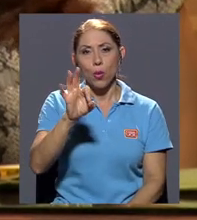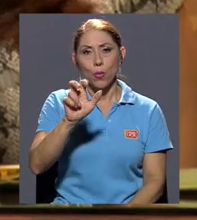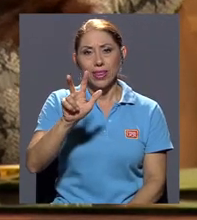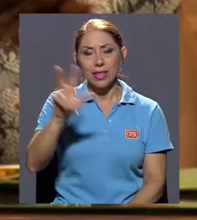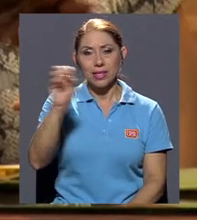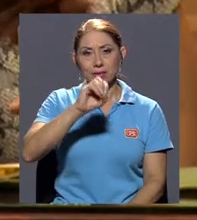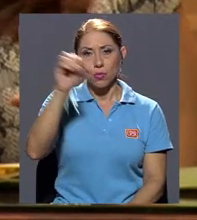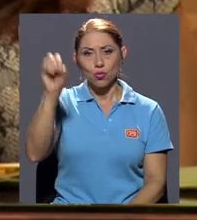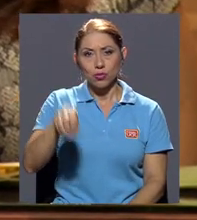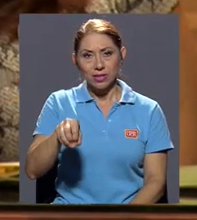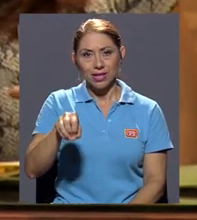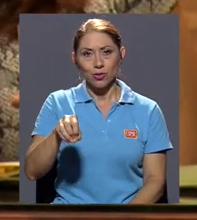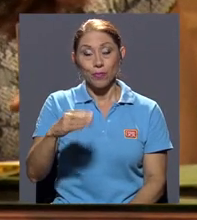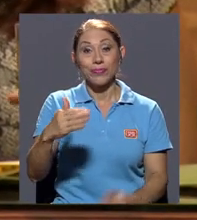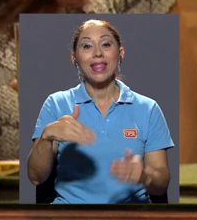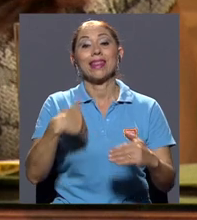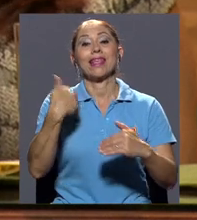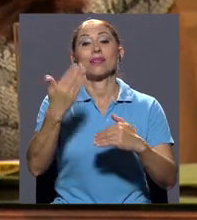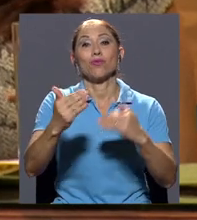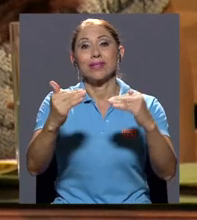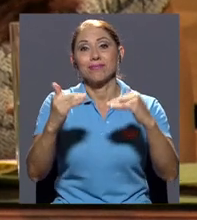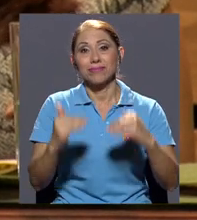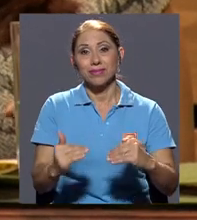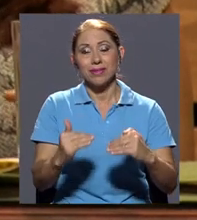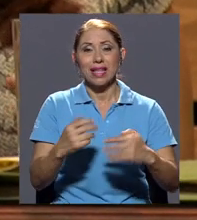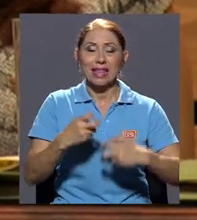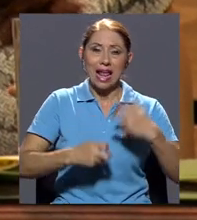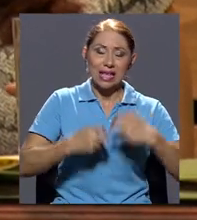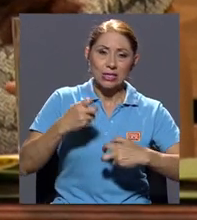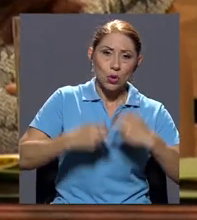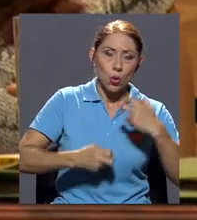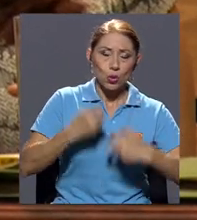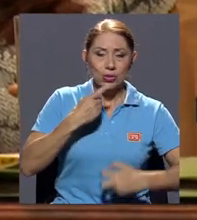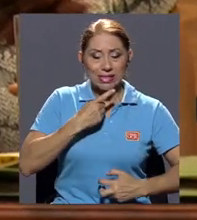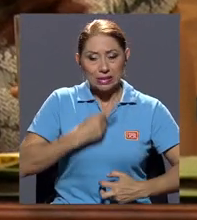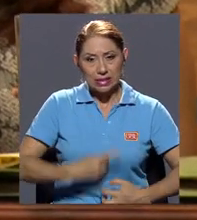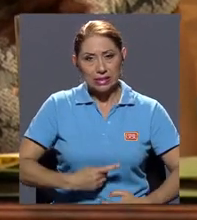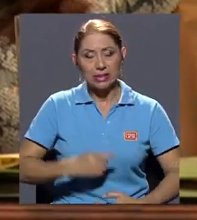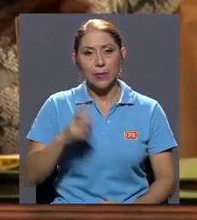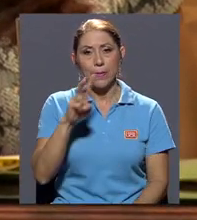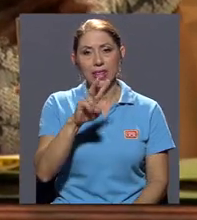39,93%, seguido de los trastornos depresivos con un